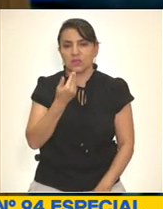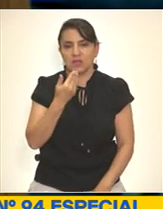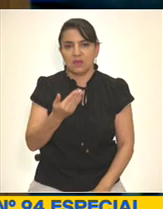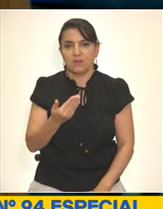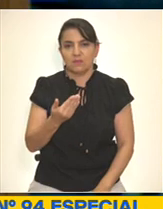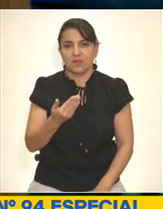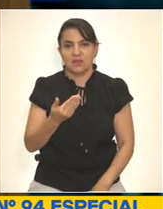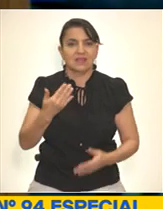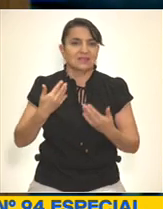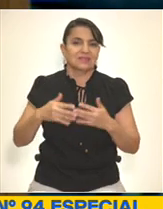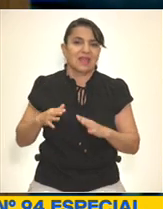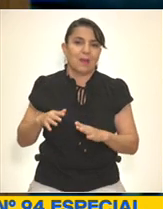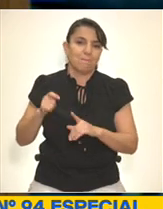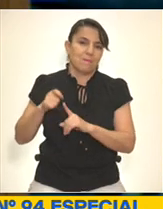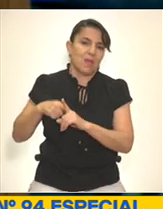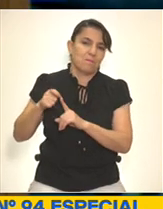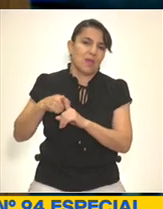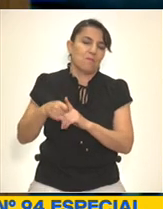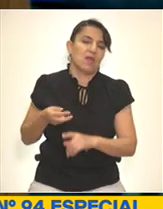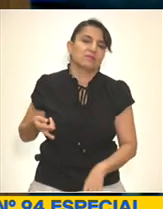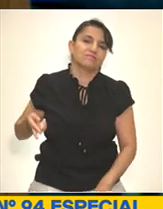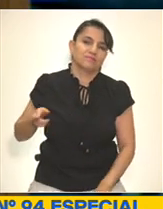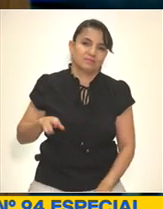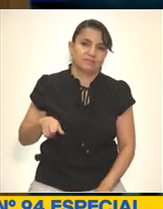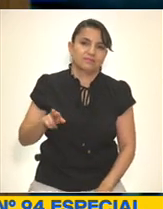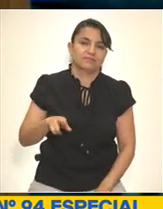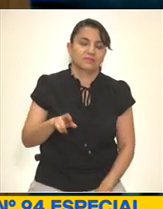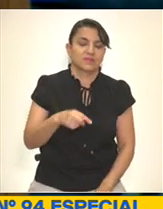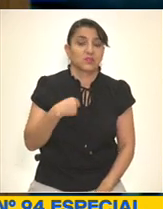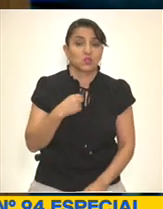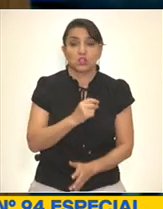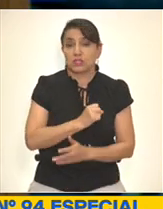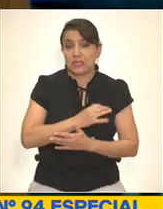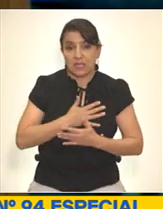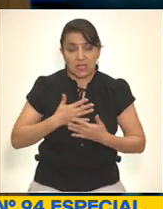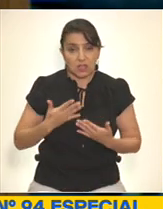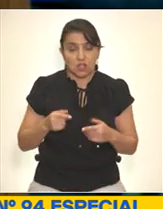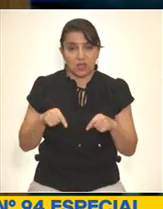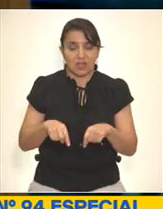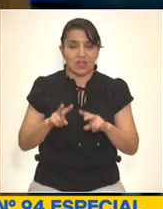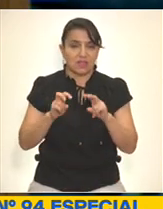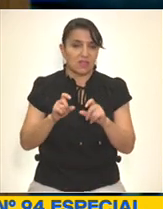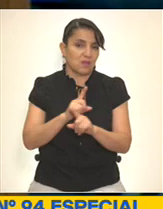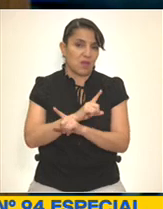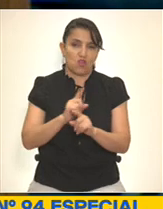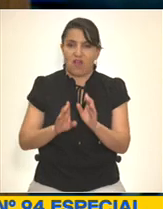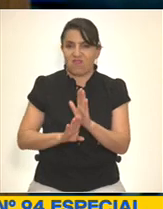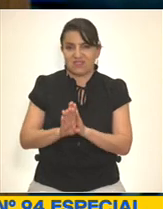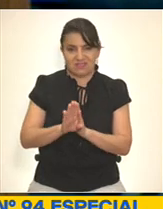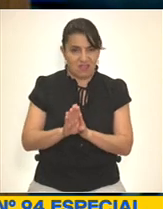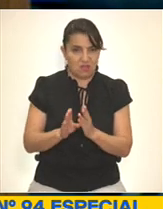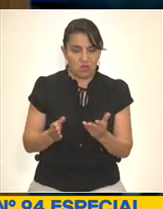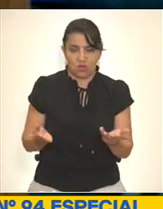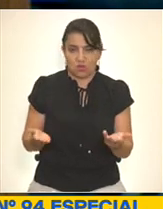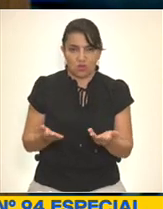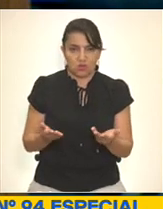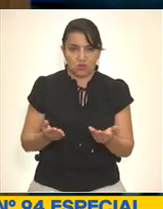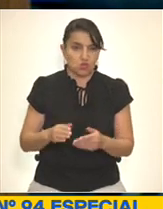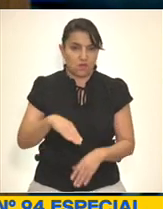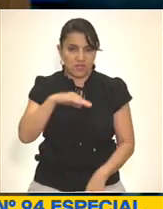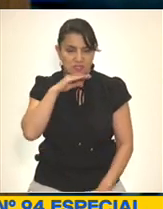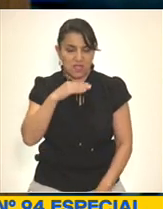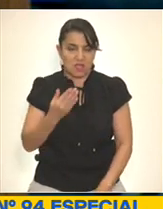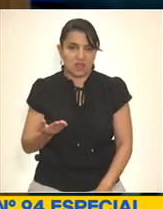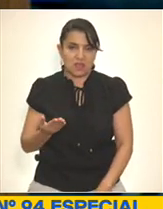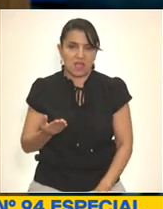vengo reiterando desde hace meses, vuelvo a quedar con la sensación que en este tema no hemos avanzado lo suficiente y